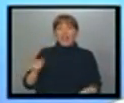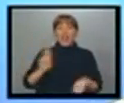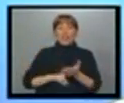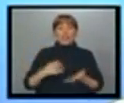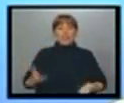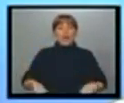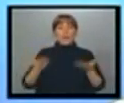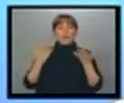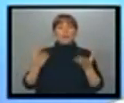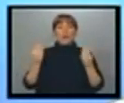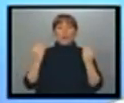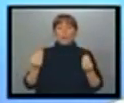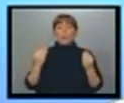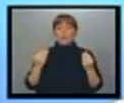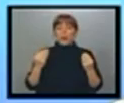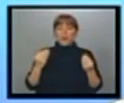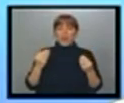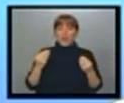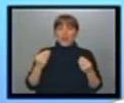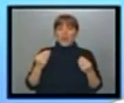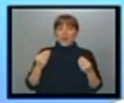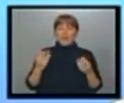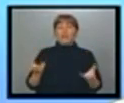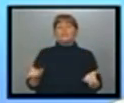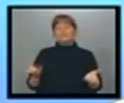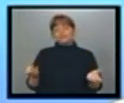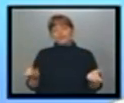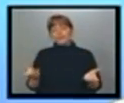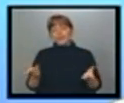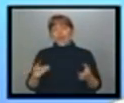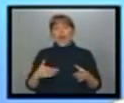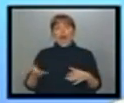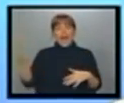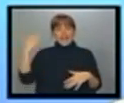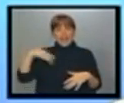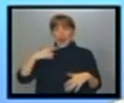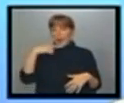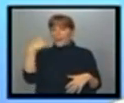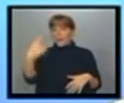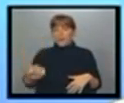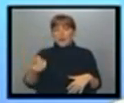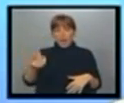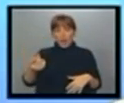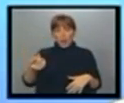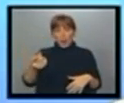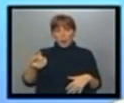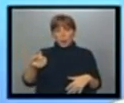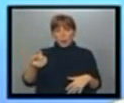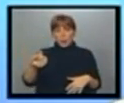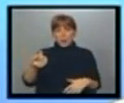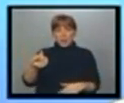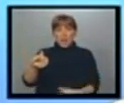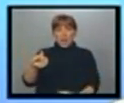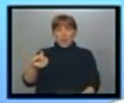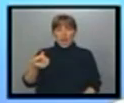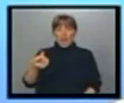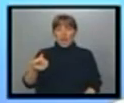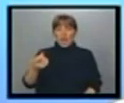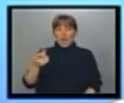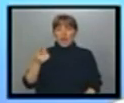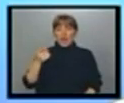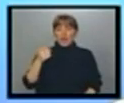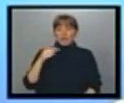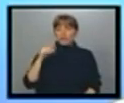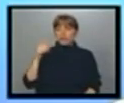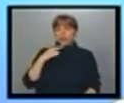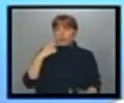nafta, de los combustibles en general? Porque ayer le preguntaron específicamente en una nota, dio muy pocas, creo que solo